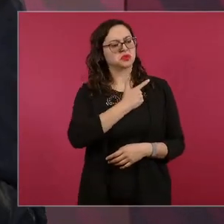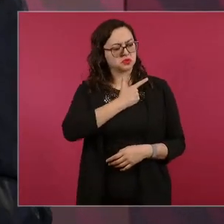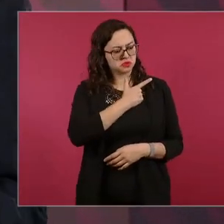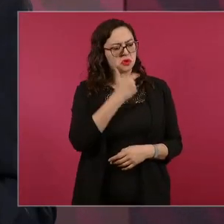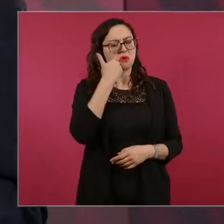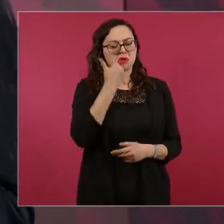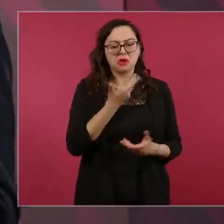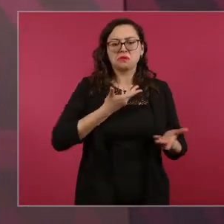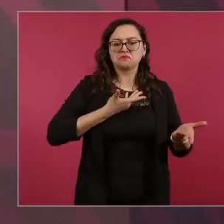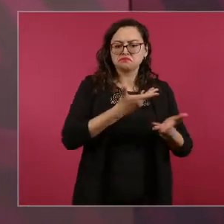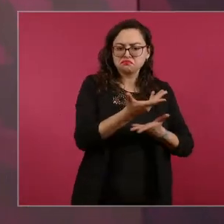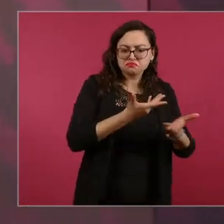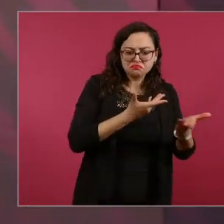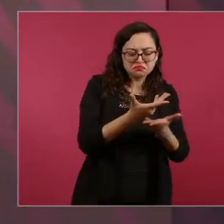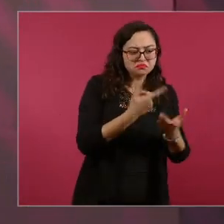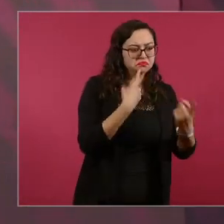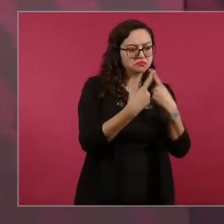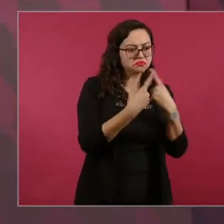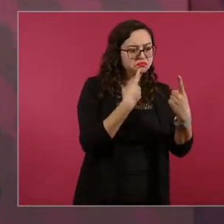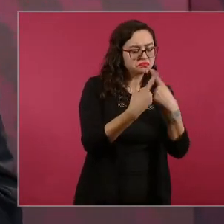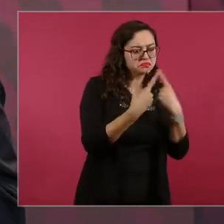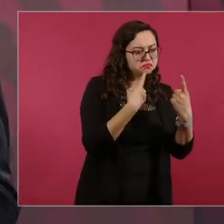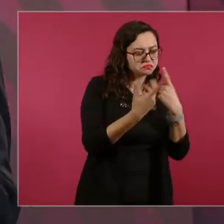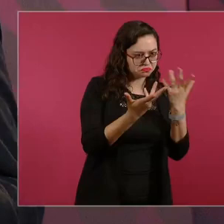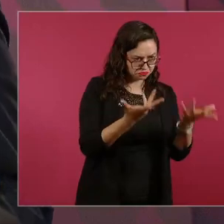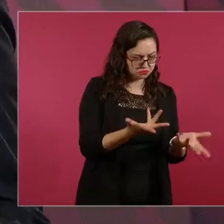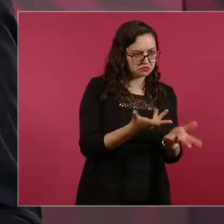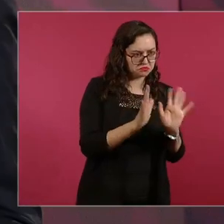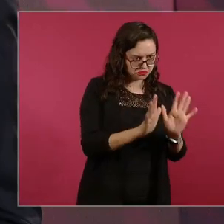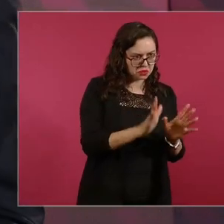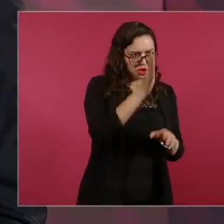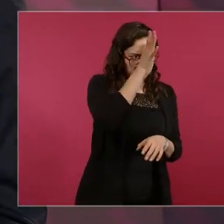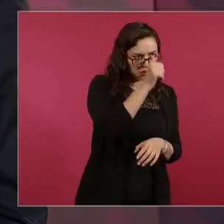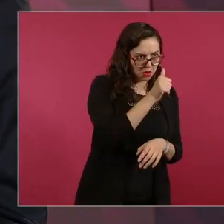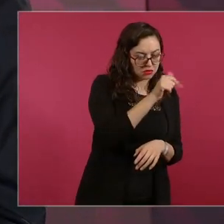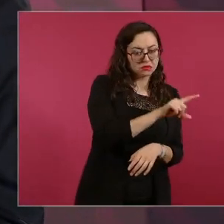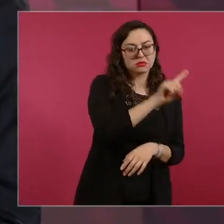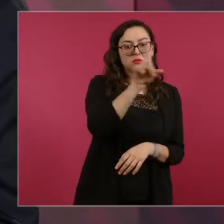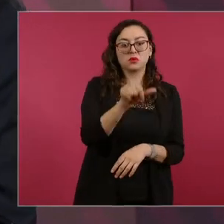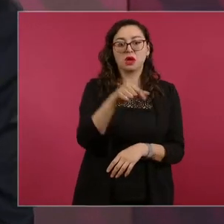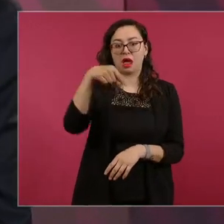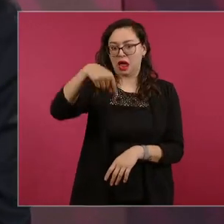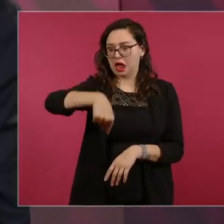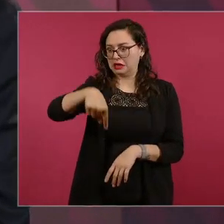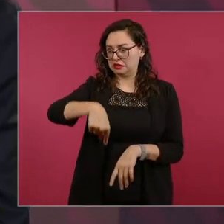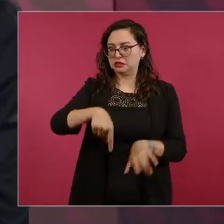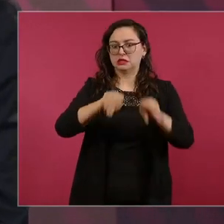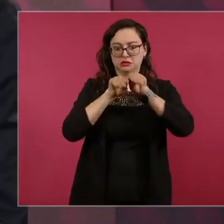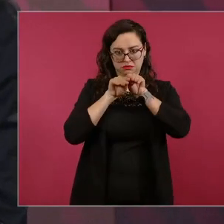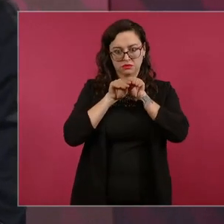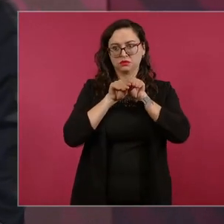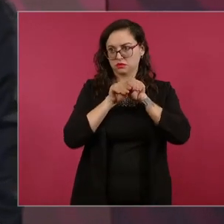yo tenía que informar aquí al pueblo de México, como lo hago,